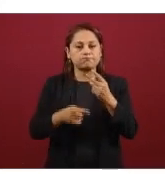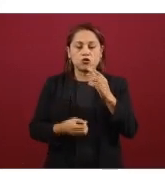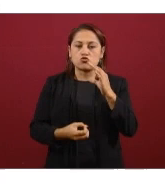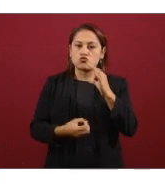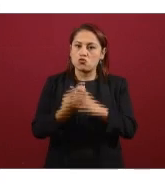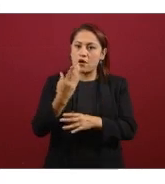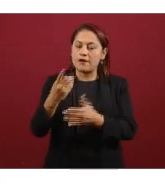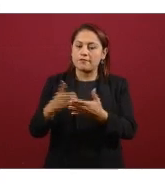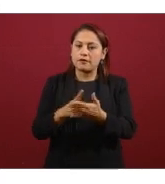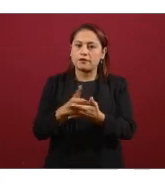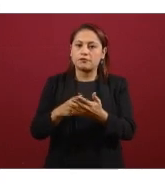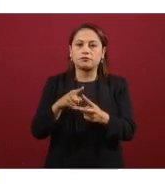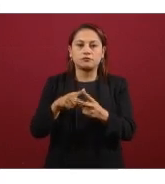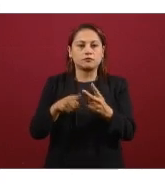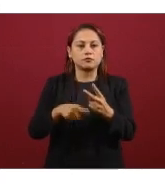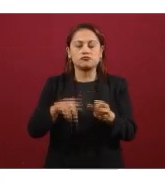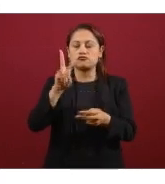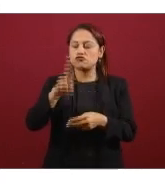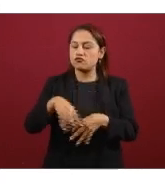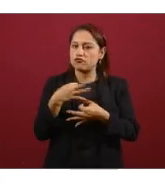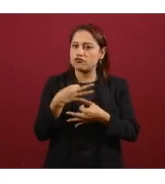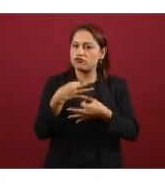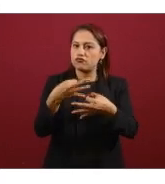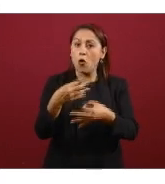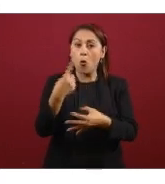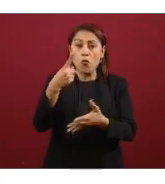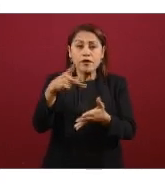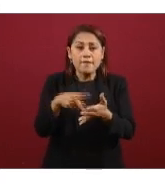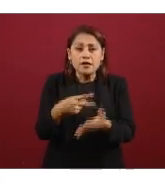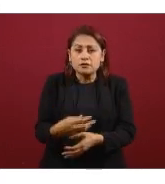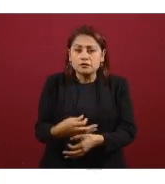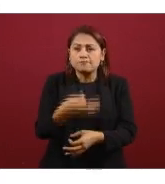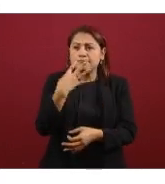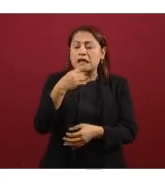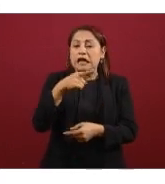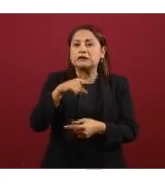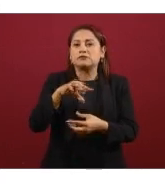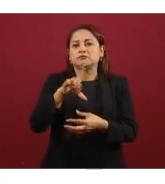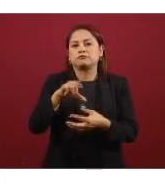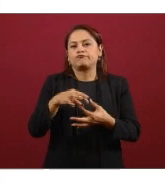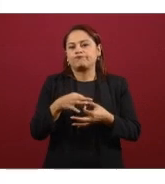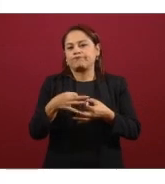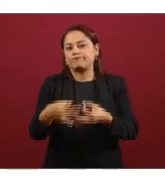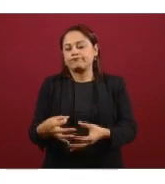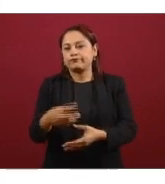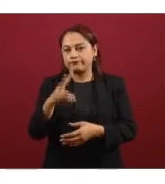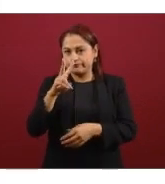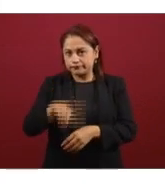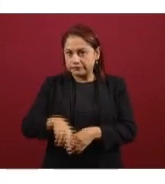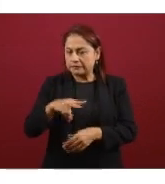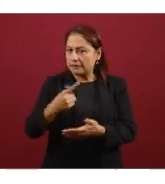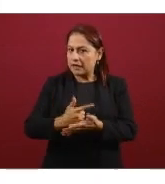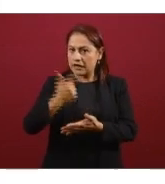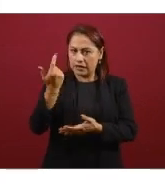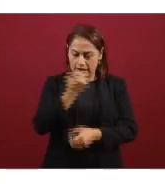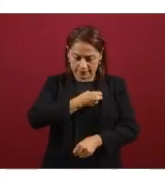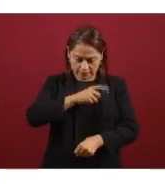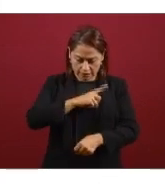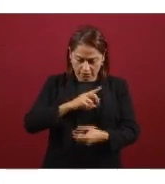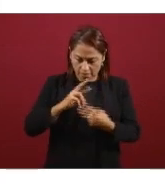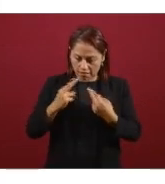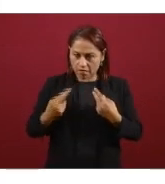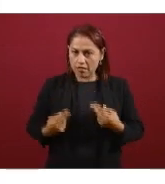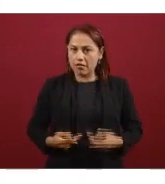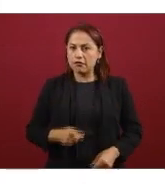es muy adictiva y que la primera engancha, y que sus consecuencias a la salud son muy graves y en corto plazo. Y en el caso de